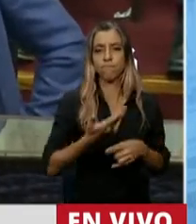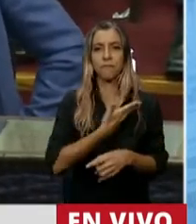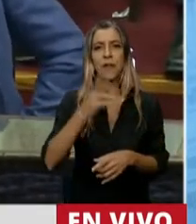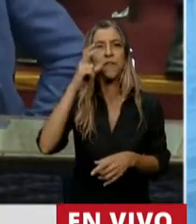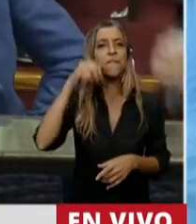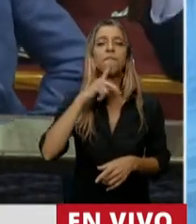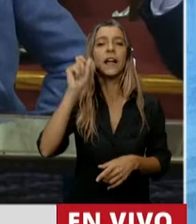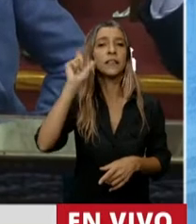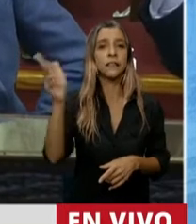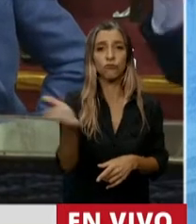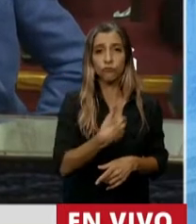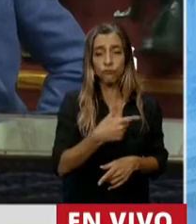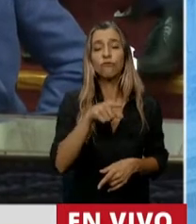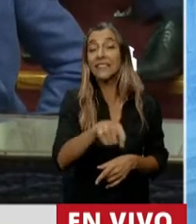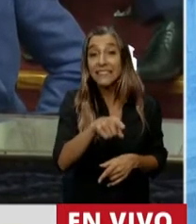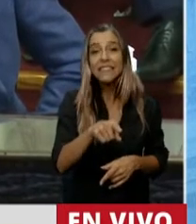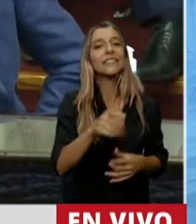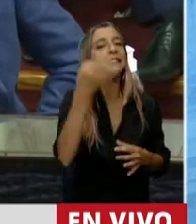el sistema productivo.